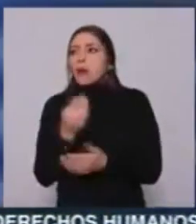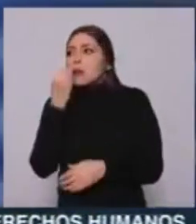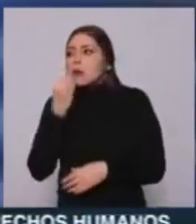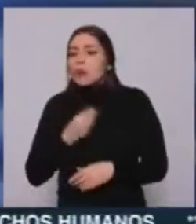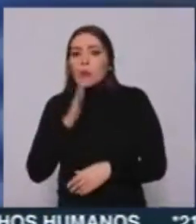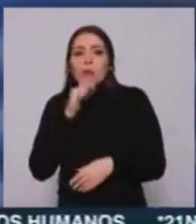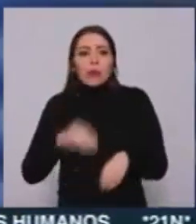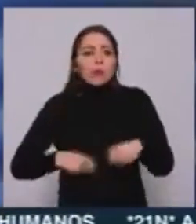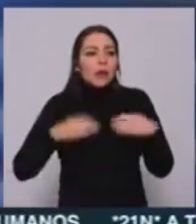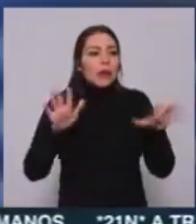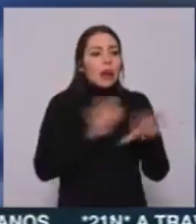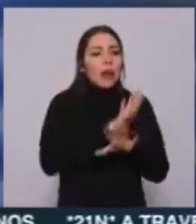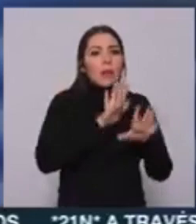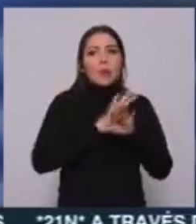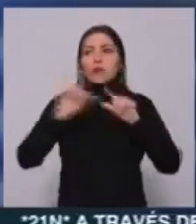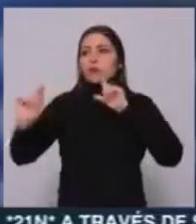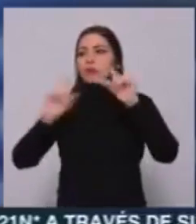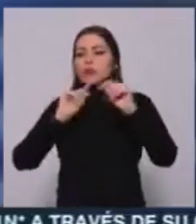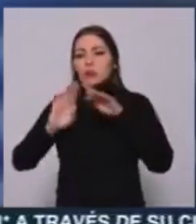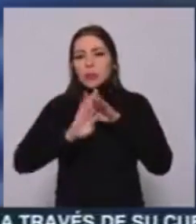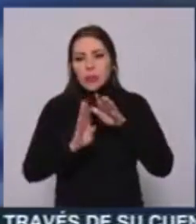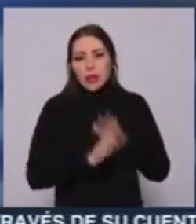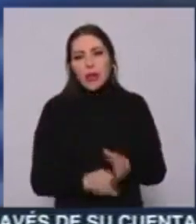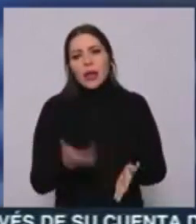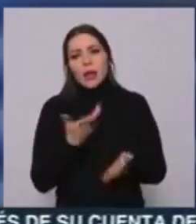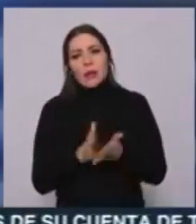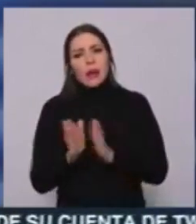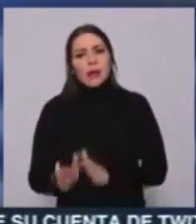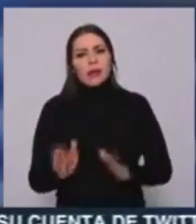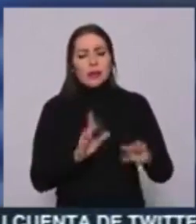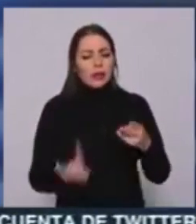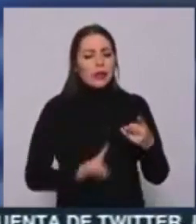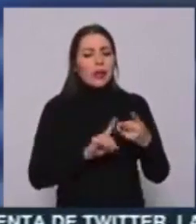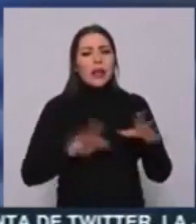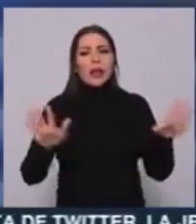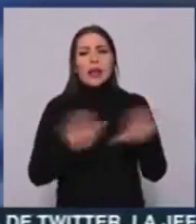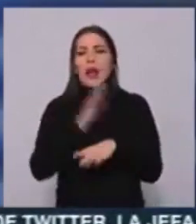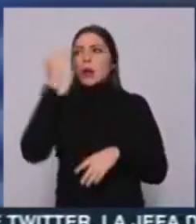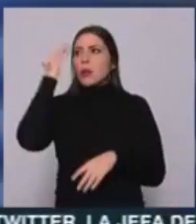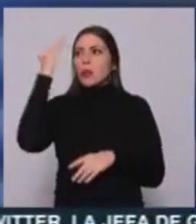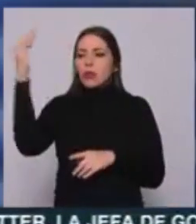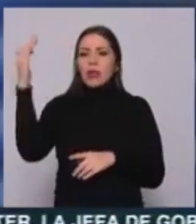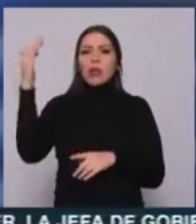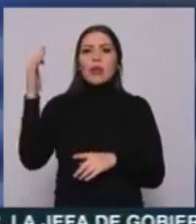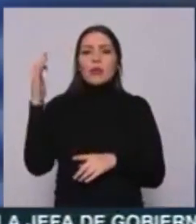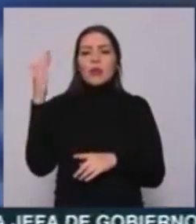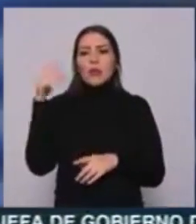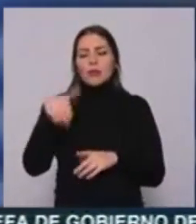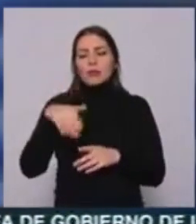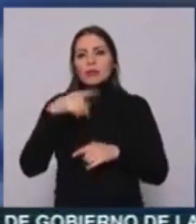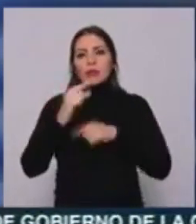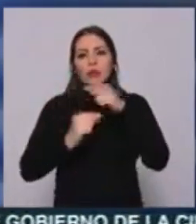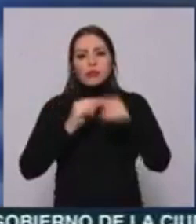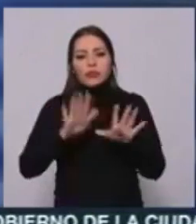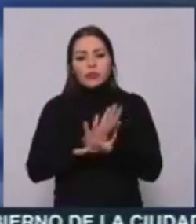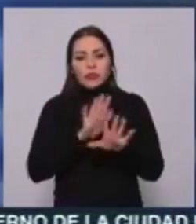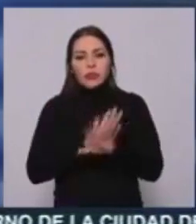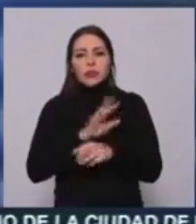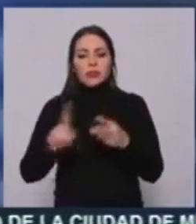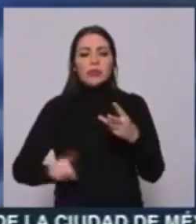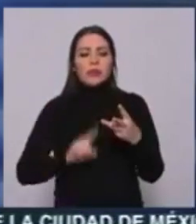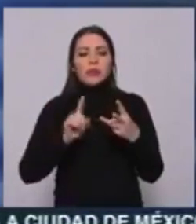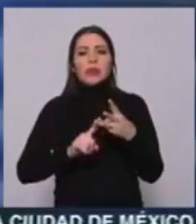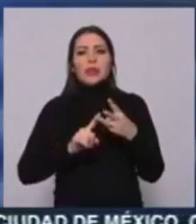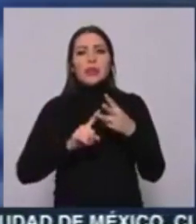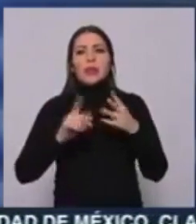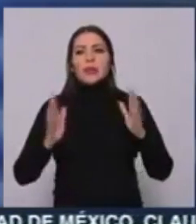los que mencionaba, el cambio climático. El fortalecimiento de la democracia es otro de los ejes principales de los 4 que